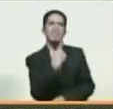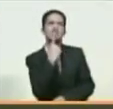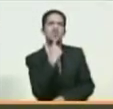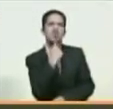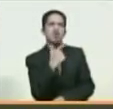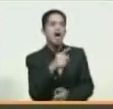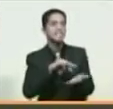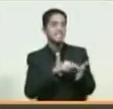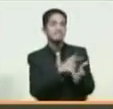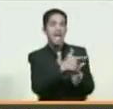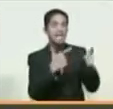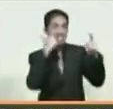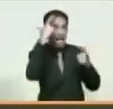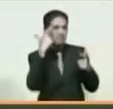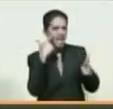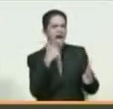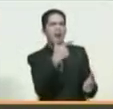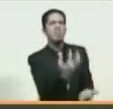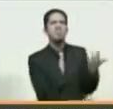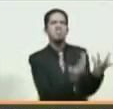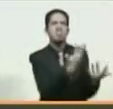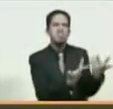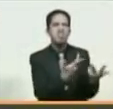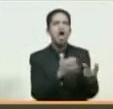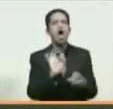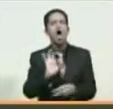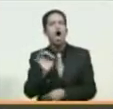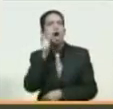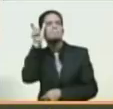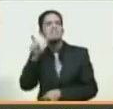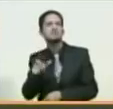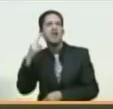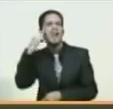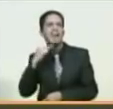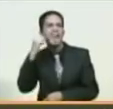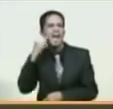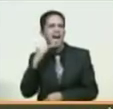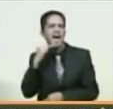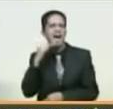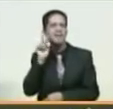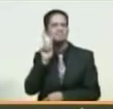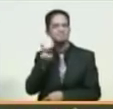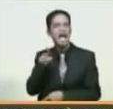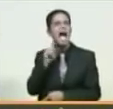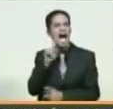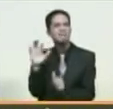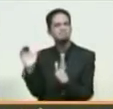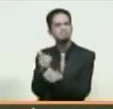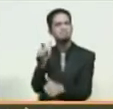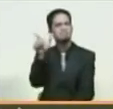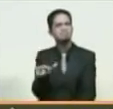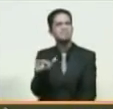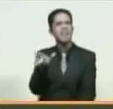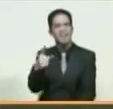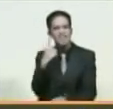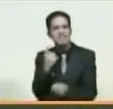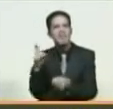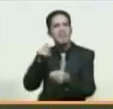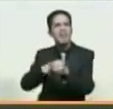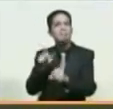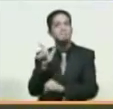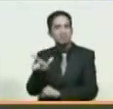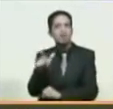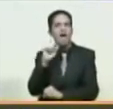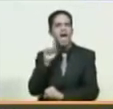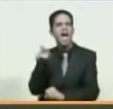el simple hecho de su color de piel, de su apariencia partidista, de su apariencia de